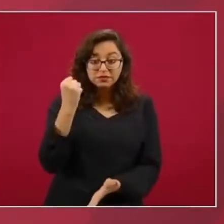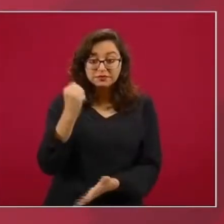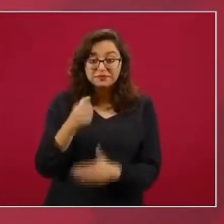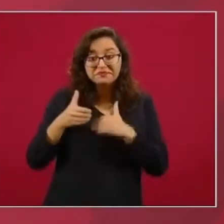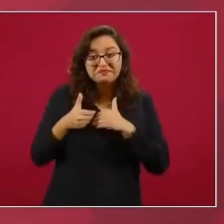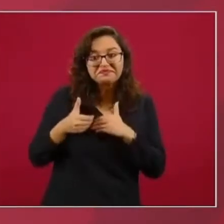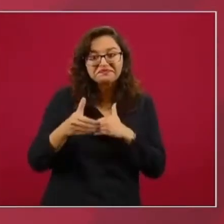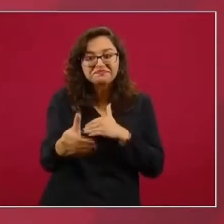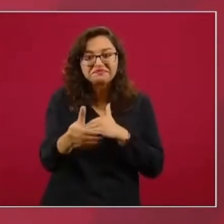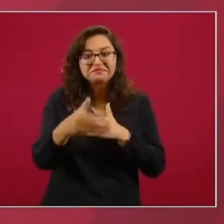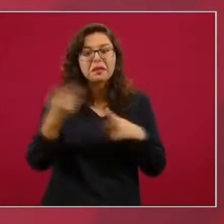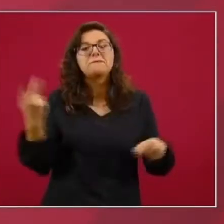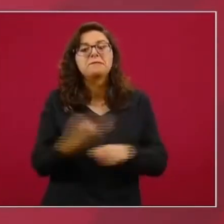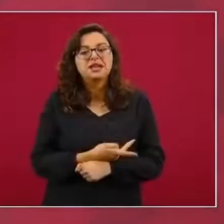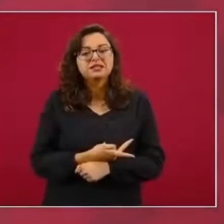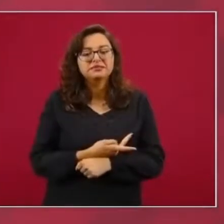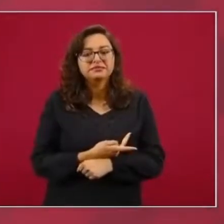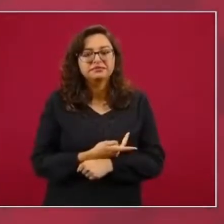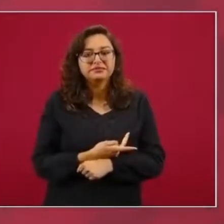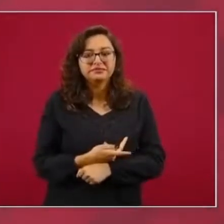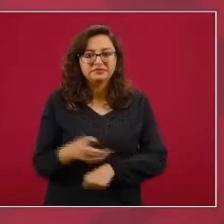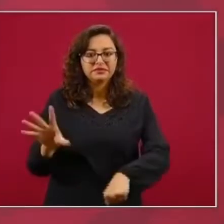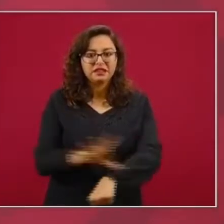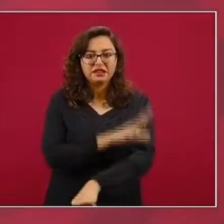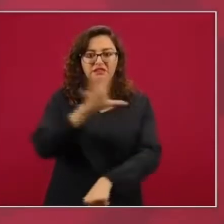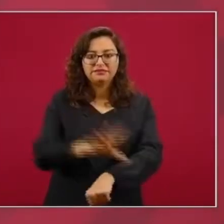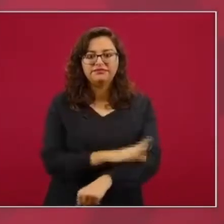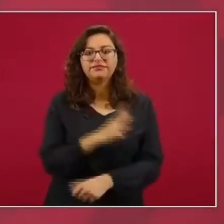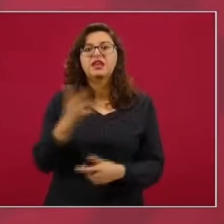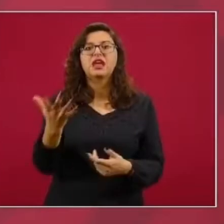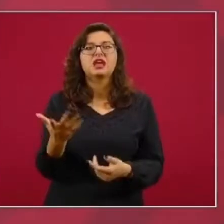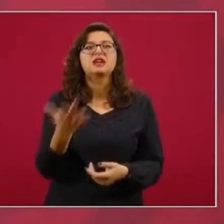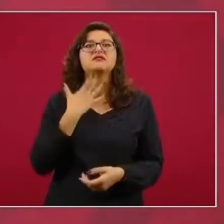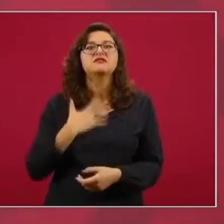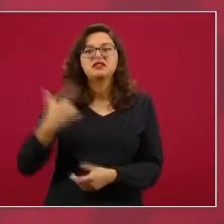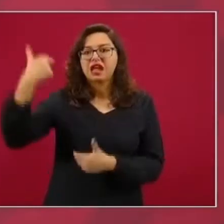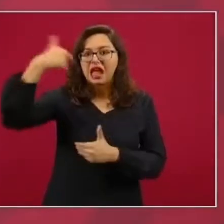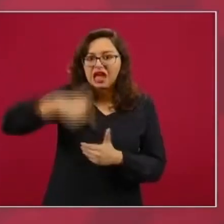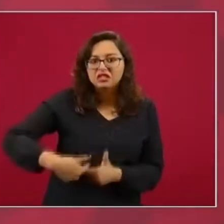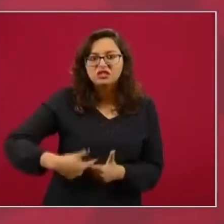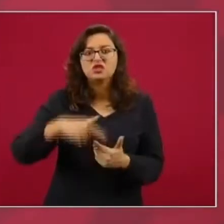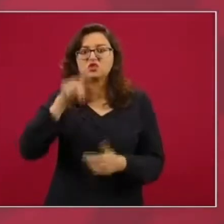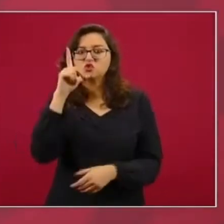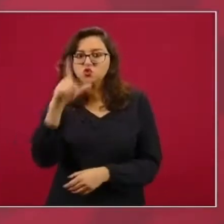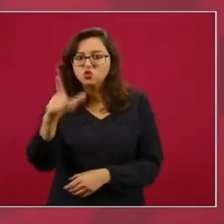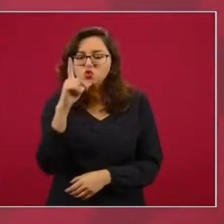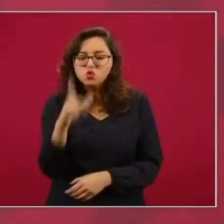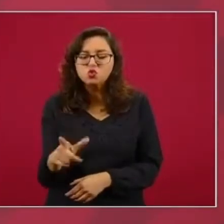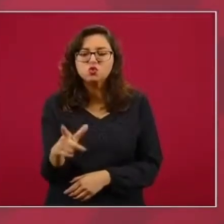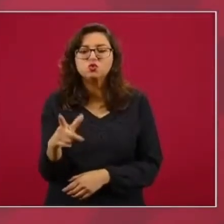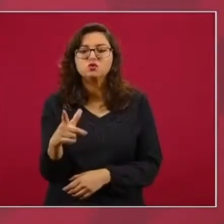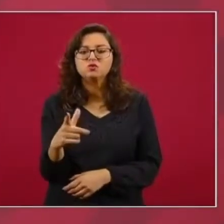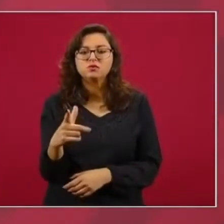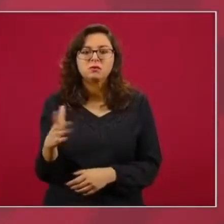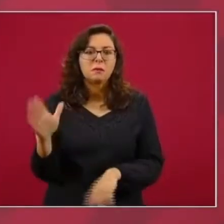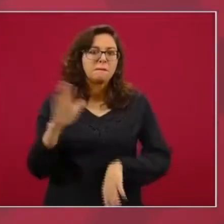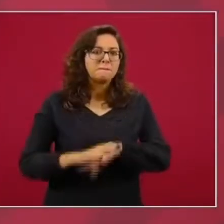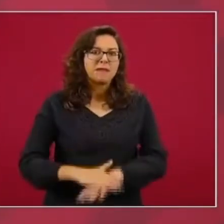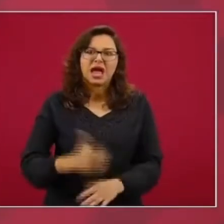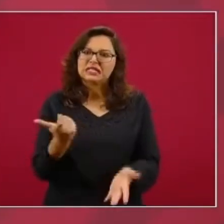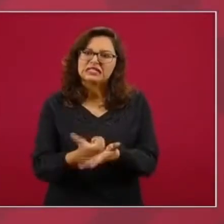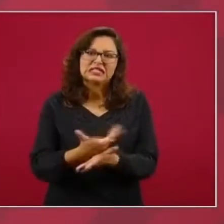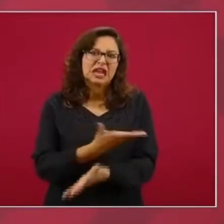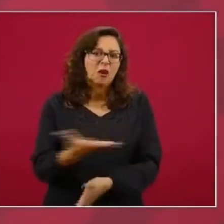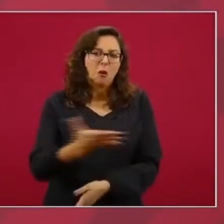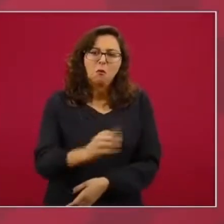se incrementaron los precios de las gasolinas, de la luz, no se benefició al